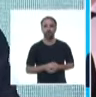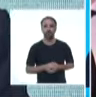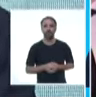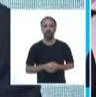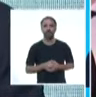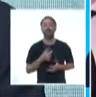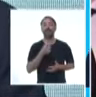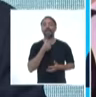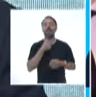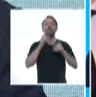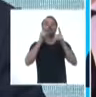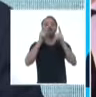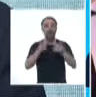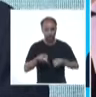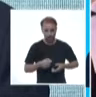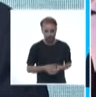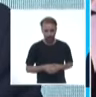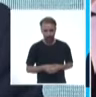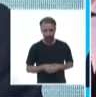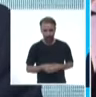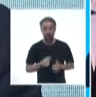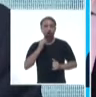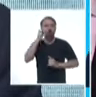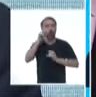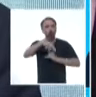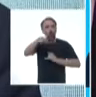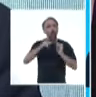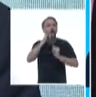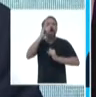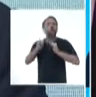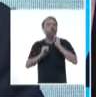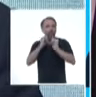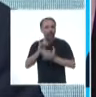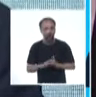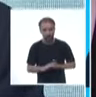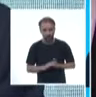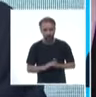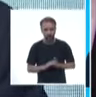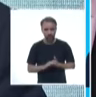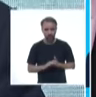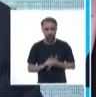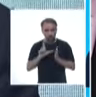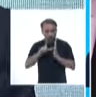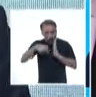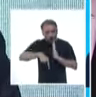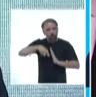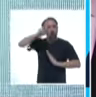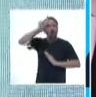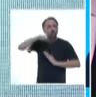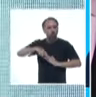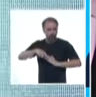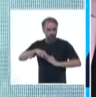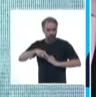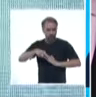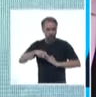locales si no hay posibilidad de gobierno provincial si no hay un gobierno nacional con la misma mirada eh yo no quiero pensar